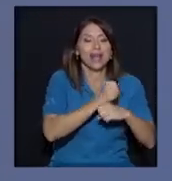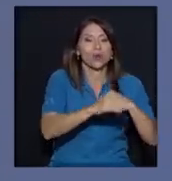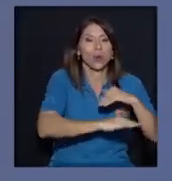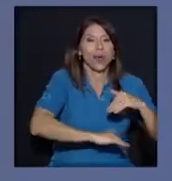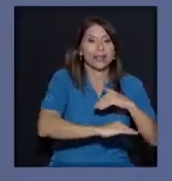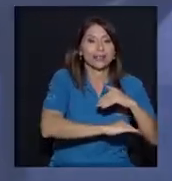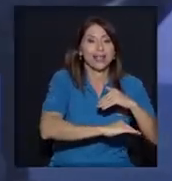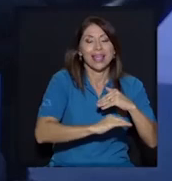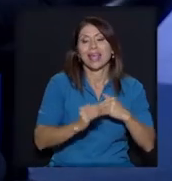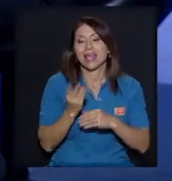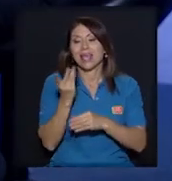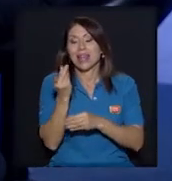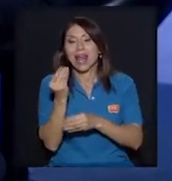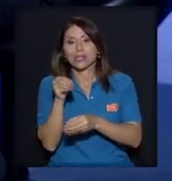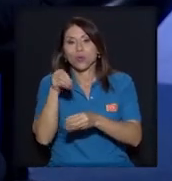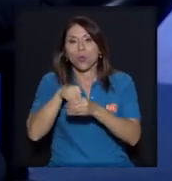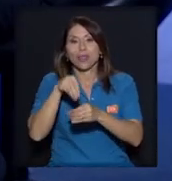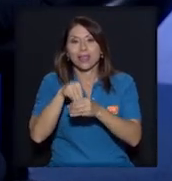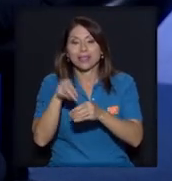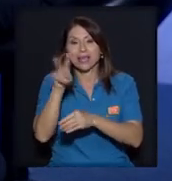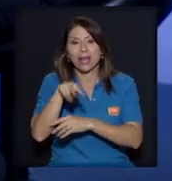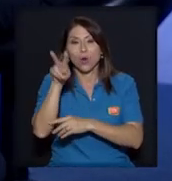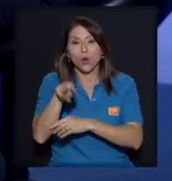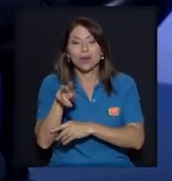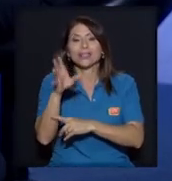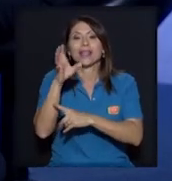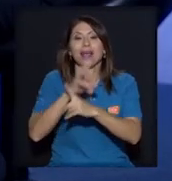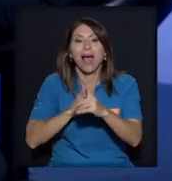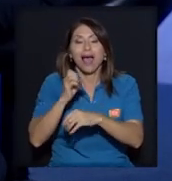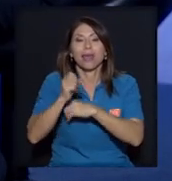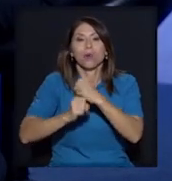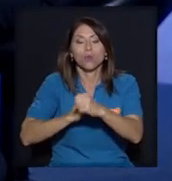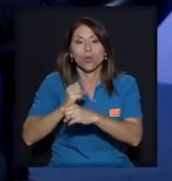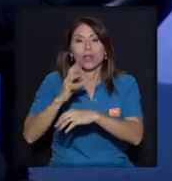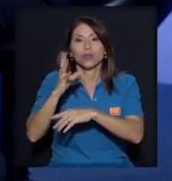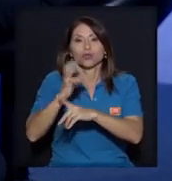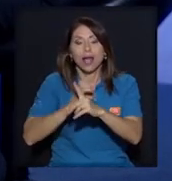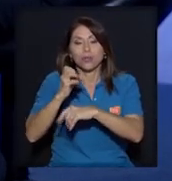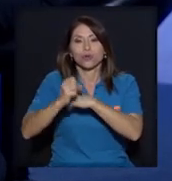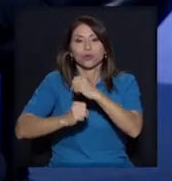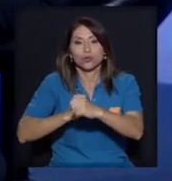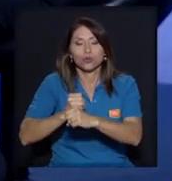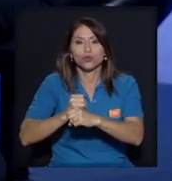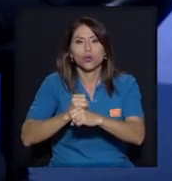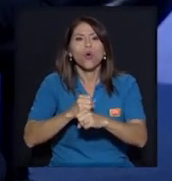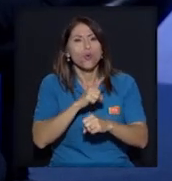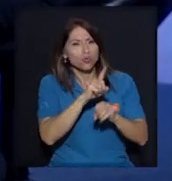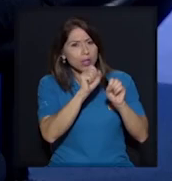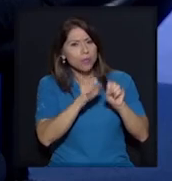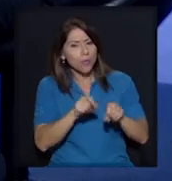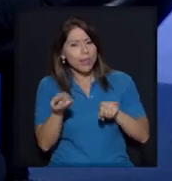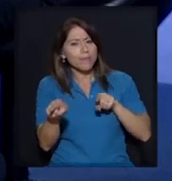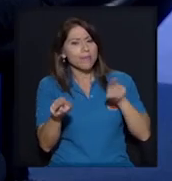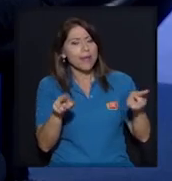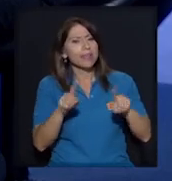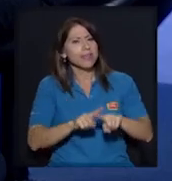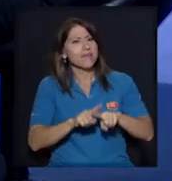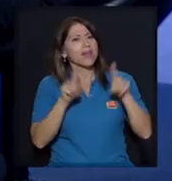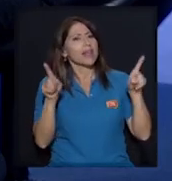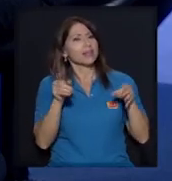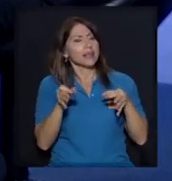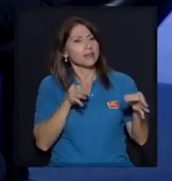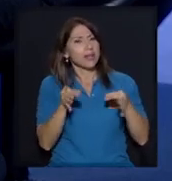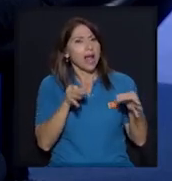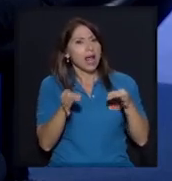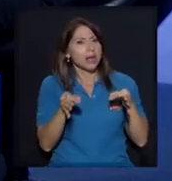uno de los años. Tal vez explíquenos un poco la diferencia entre una y otra, y si ya eso se maneja de otra manera,